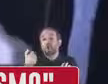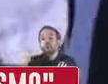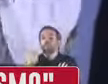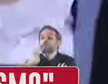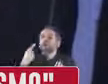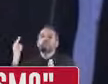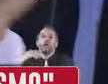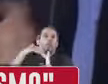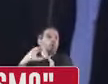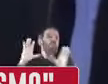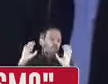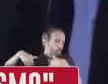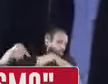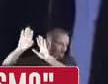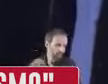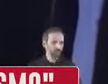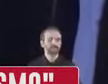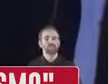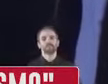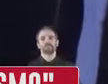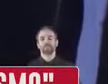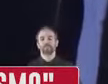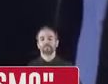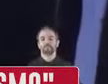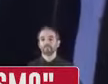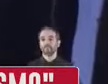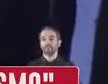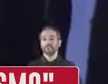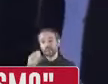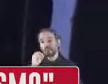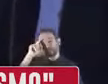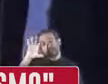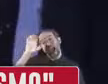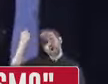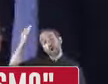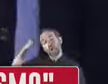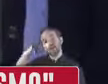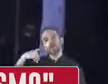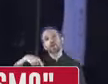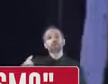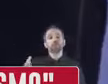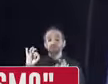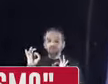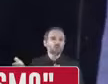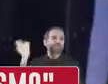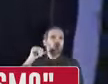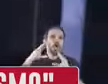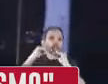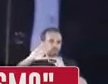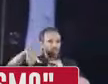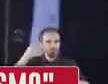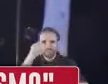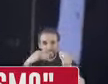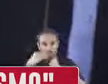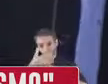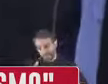poco no se importan lo cierto es que me acordaba también cuando todas las noches después de cenar los llevaba